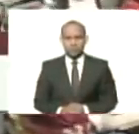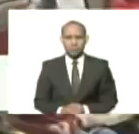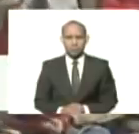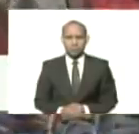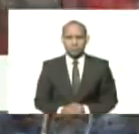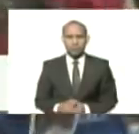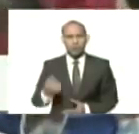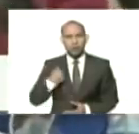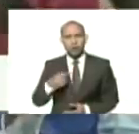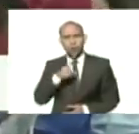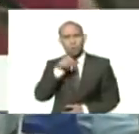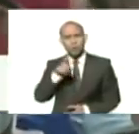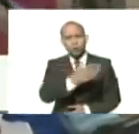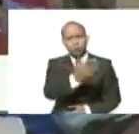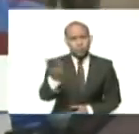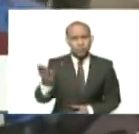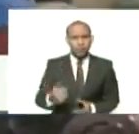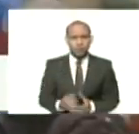Yo le preguntaba,